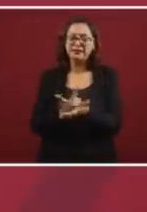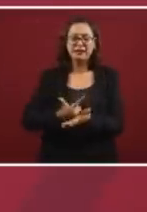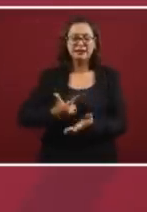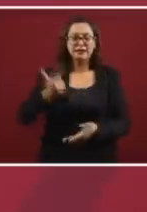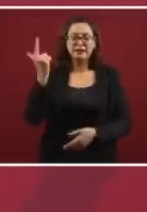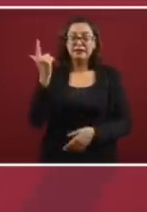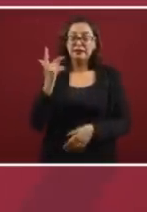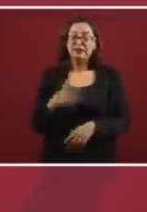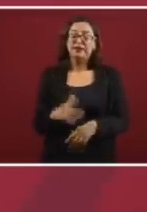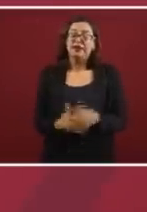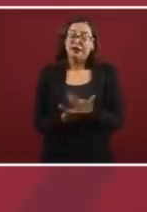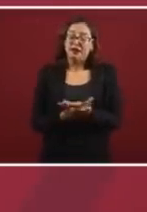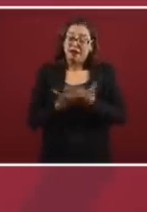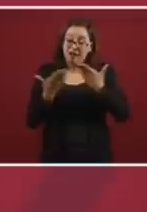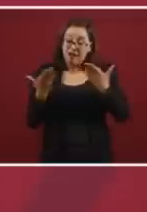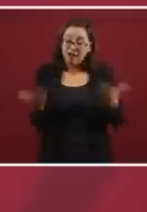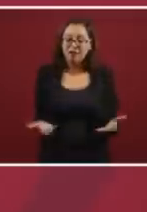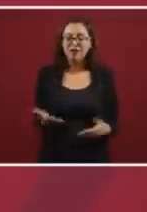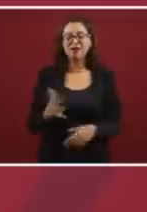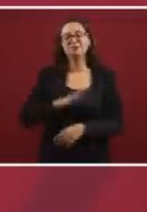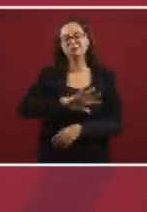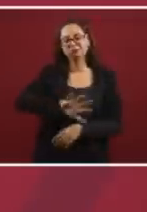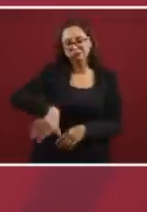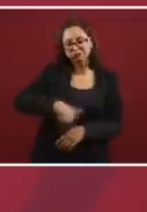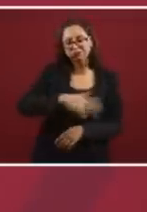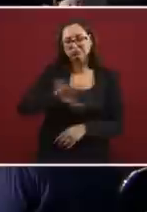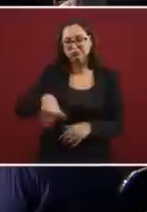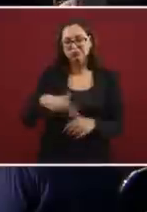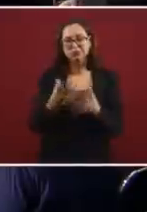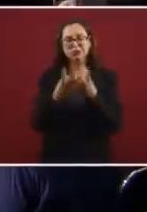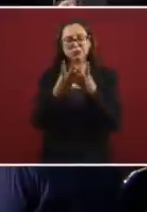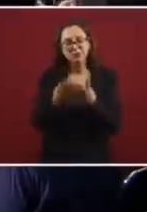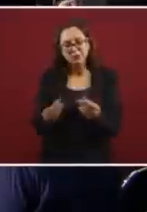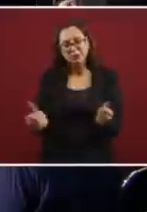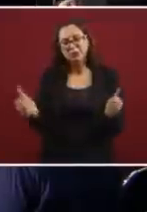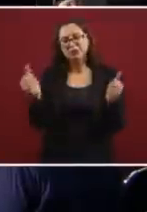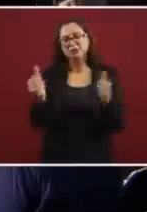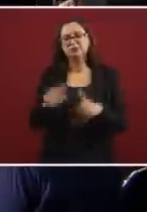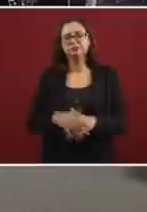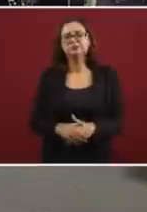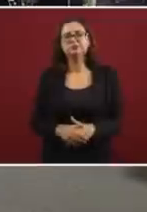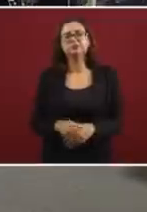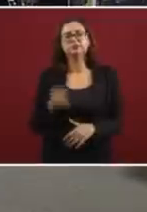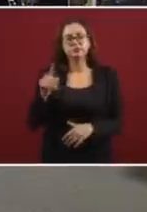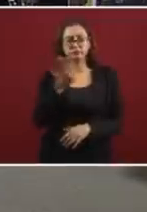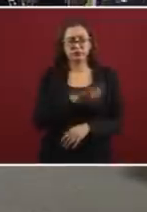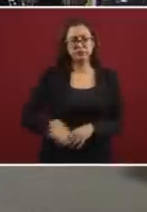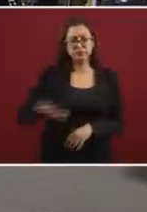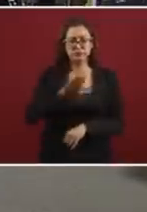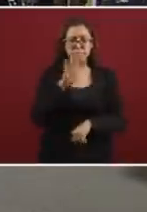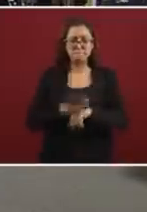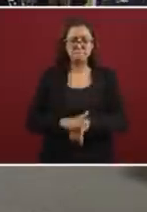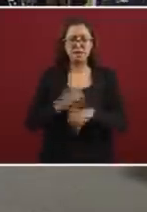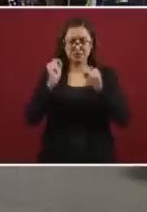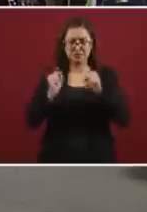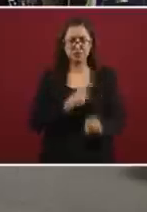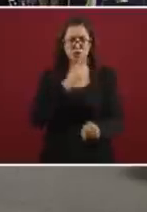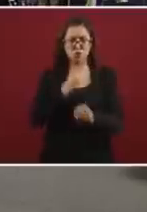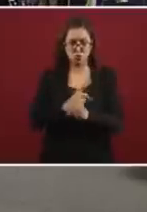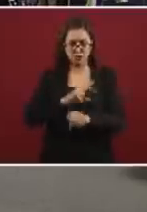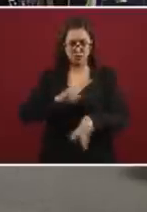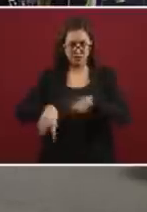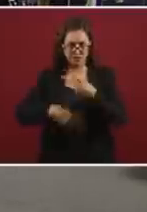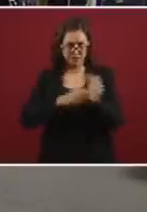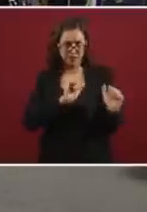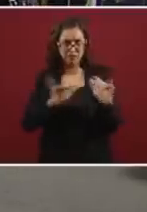y vamos a buscar resolverlo si aumenta la presencia de seguridad en esta zona presidente en todo el país